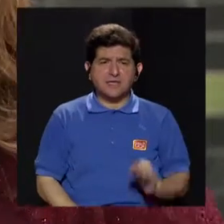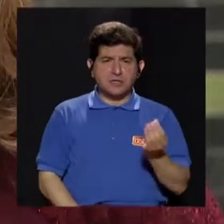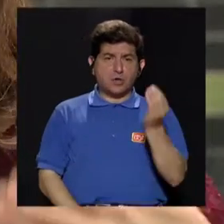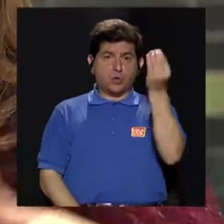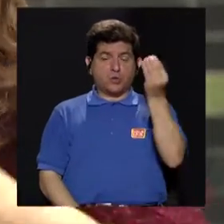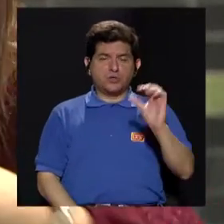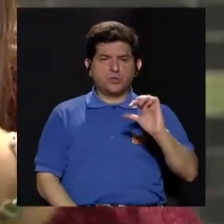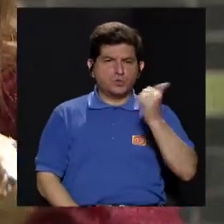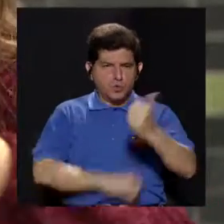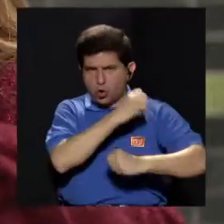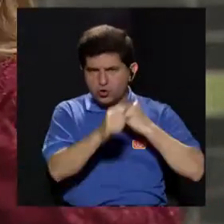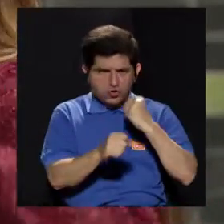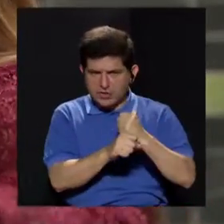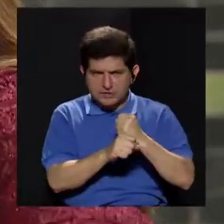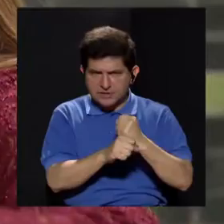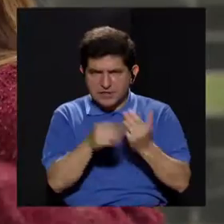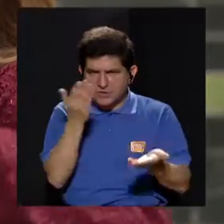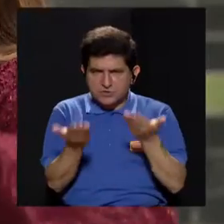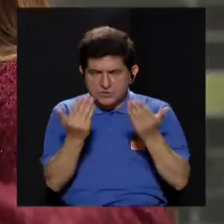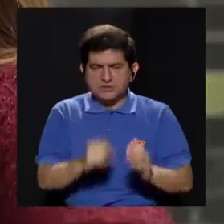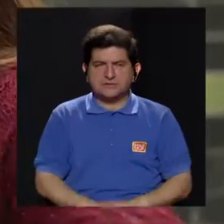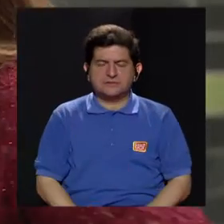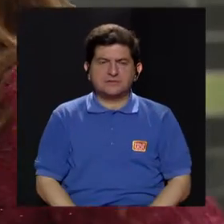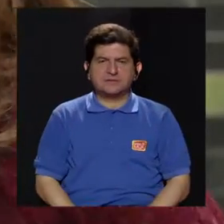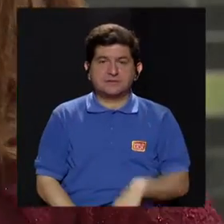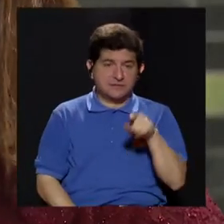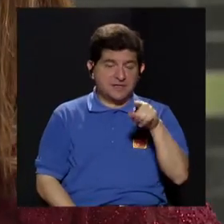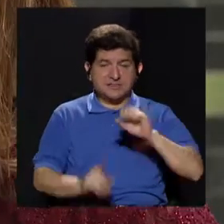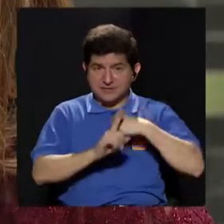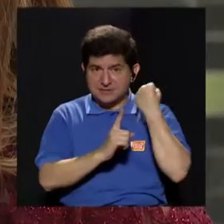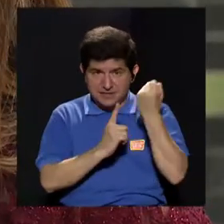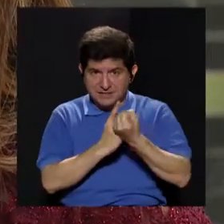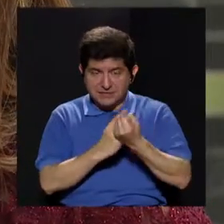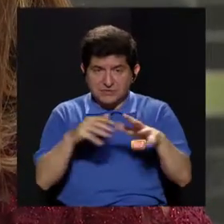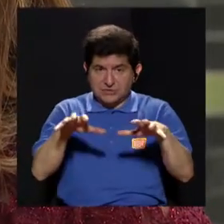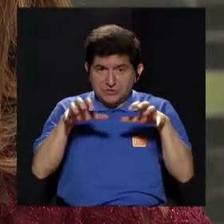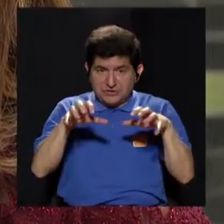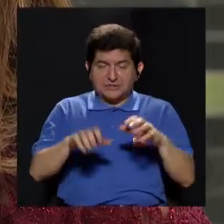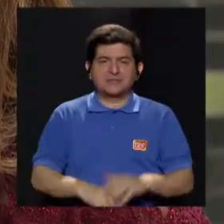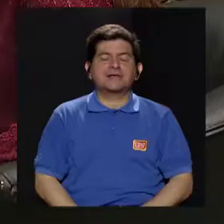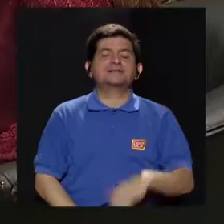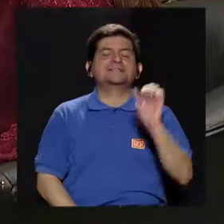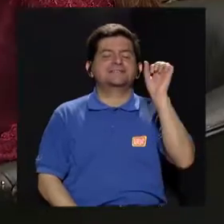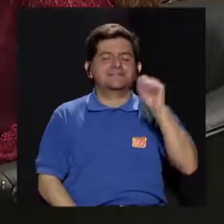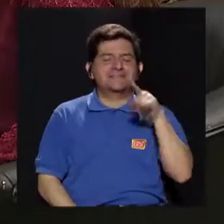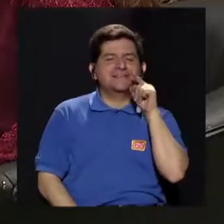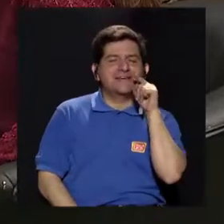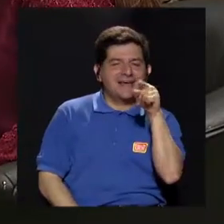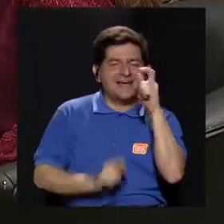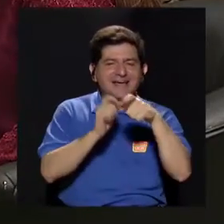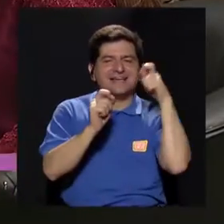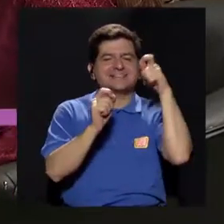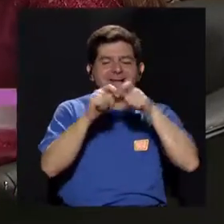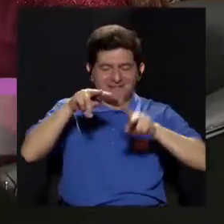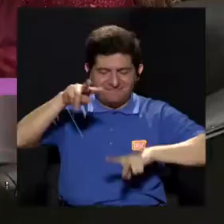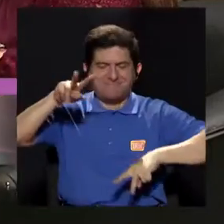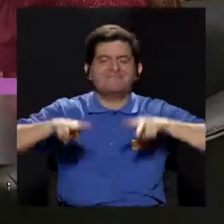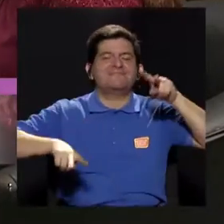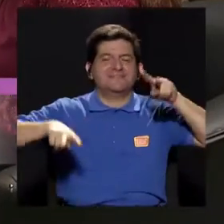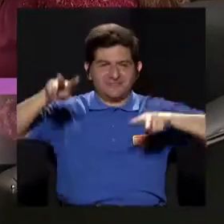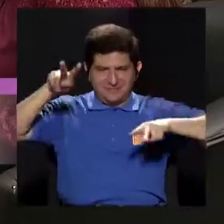años, seguir este dolor, tal vez el mismo estrés podría generar. Exactamente, en eso, ese es una